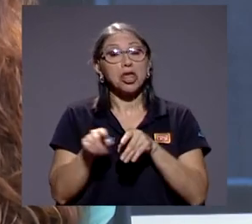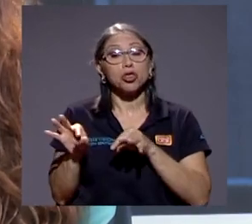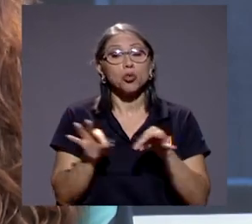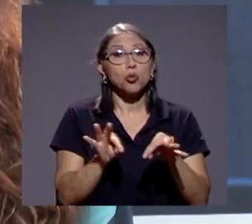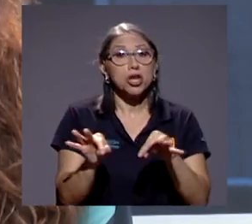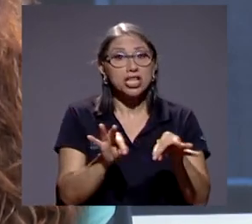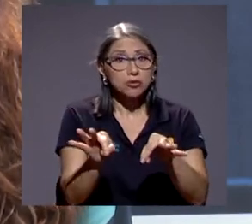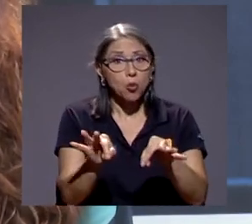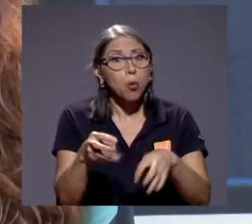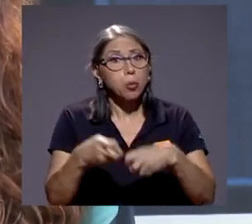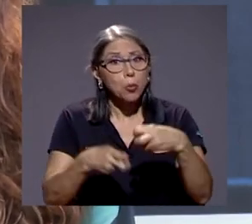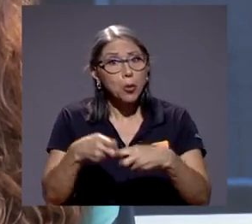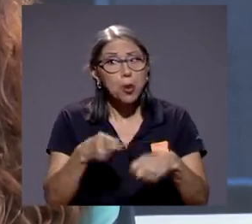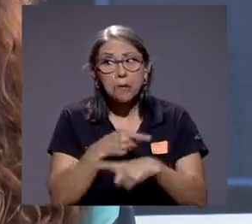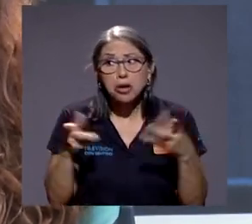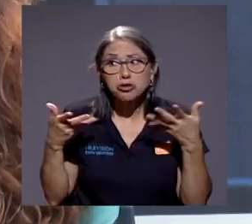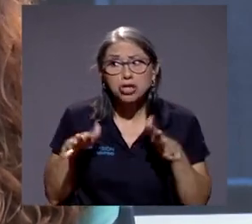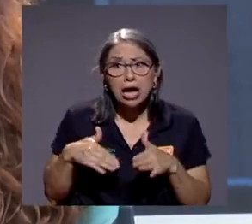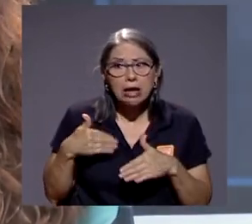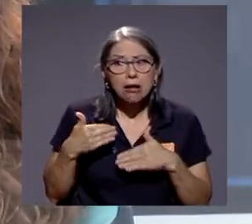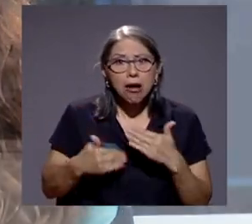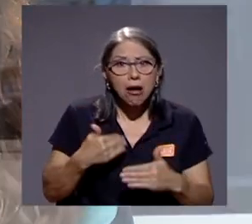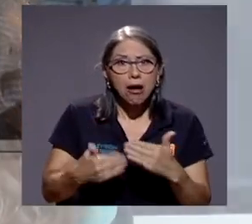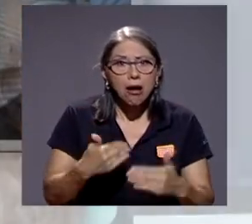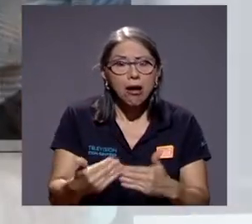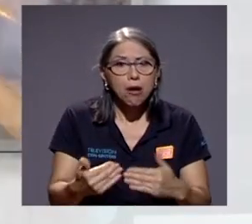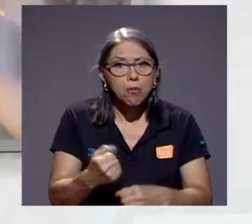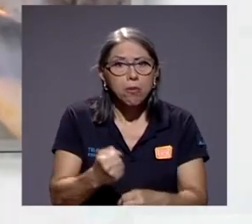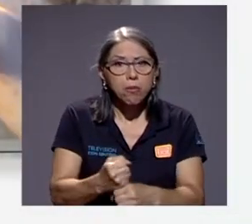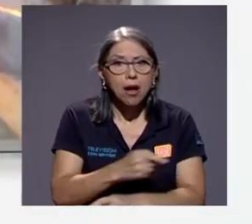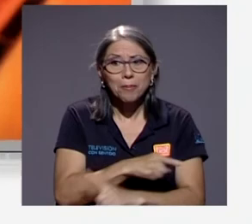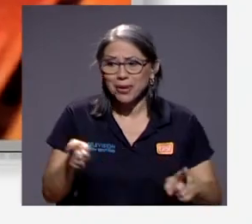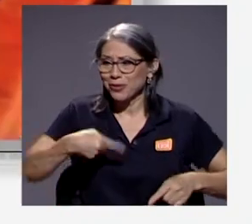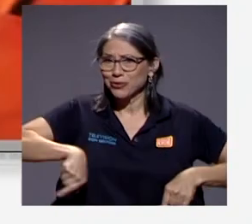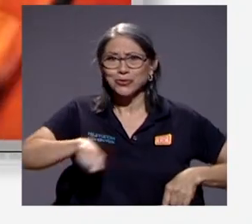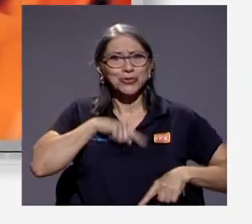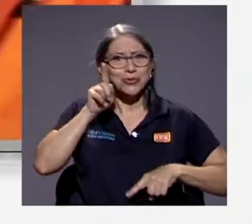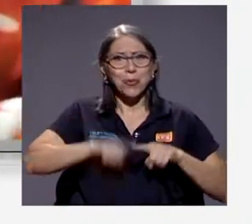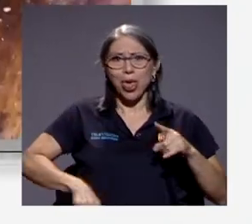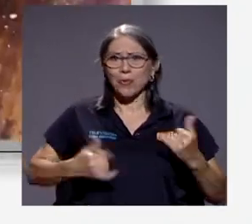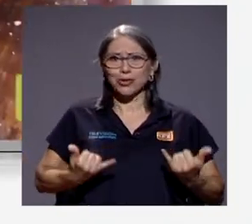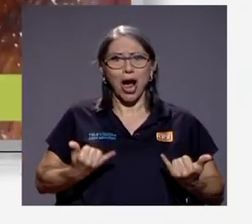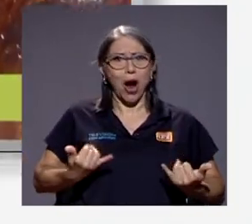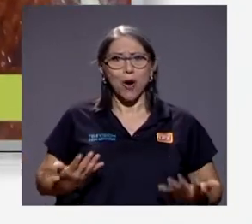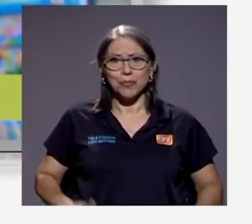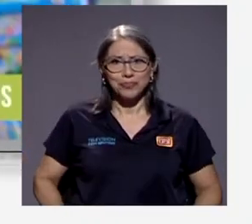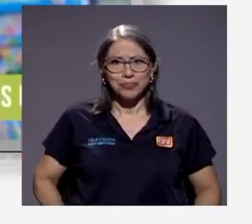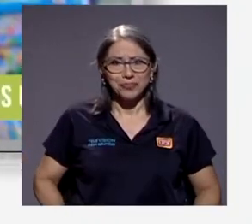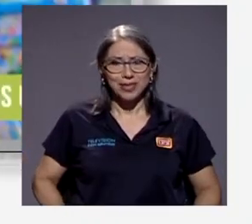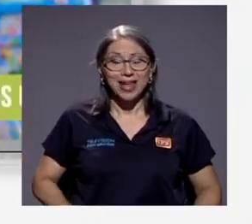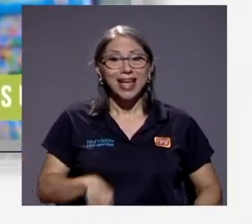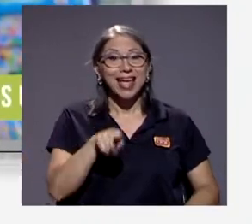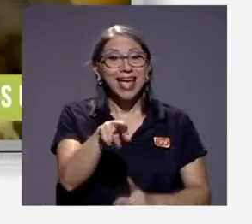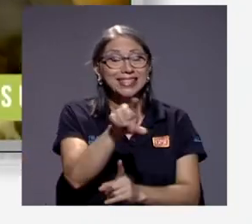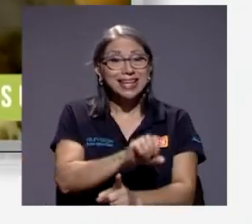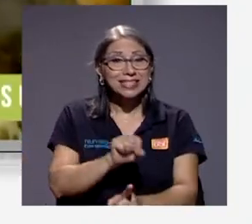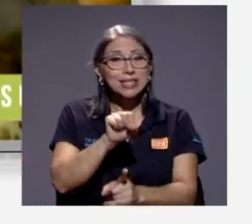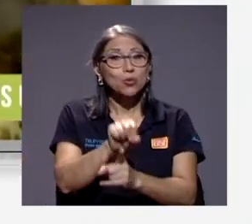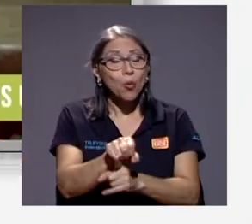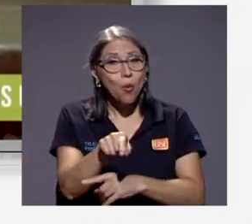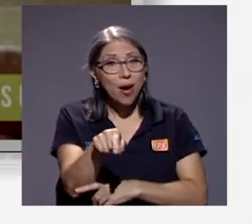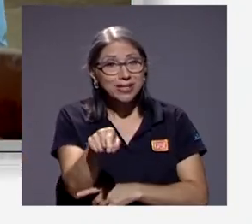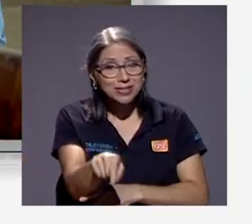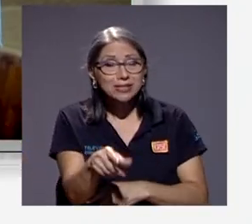pero que han podido empezar a reactivar nosotros todavía no tenemos esa posibilidad entonces creo que que también esta situación del límite la